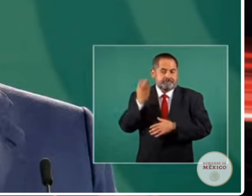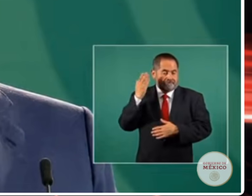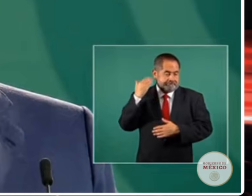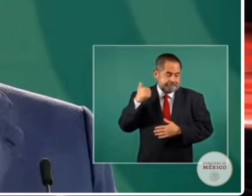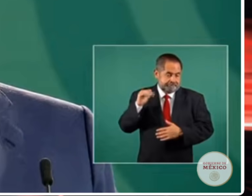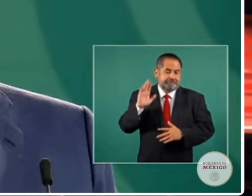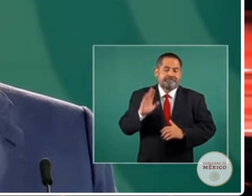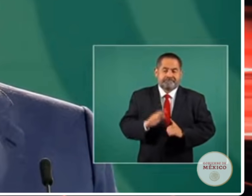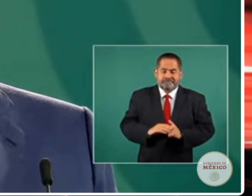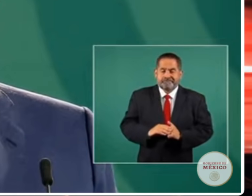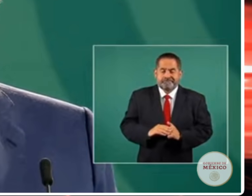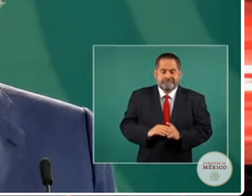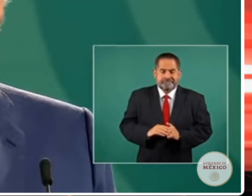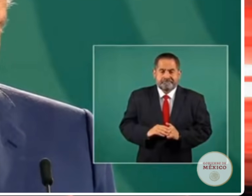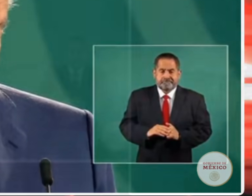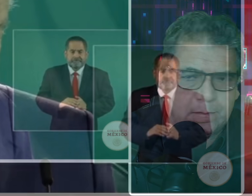desde